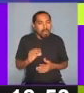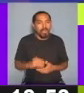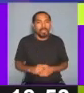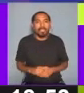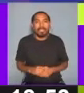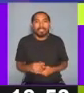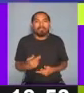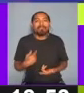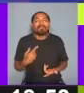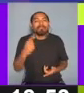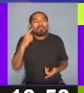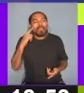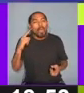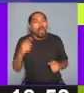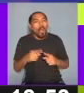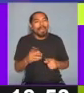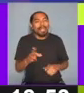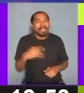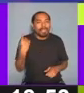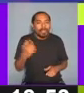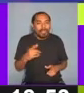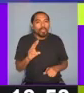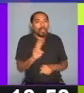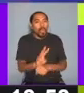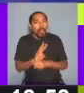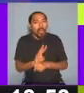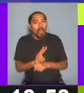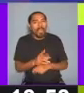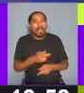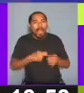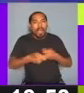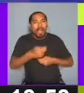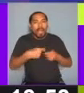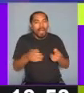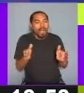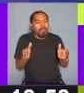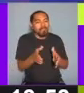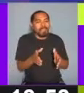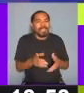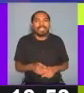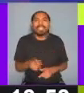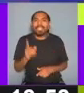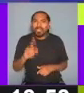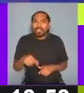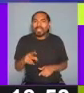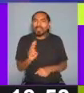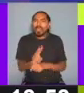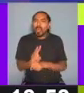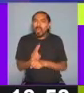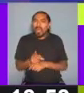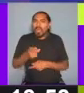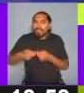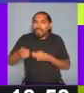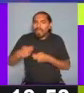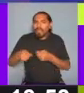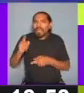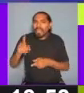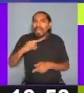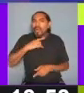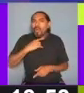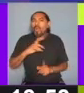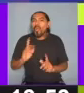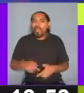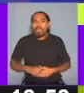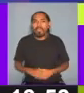con el comercio informal, proteger a los contribuyentes locales de la provincia y bueno. Y